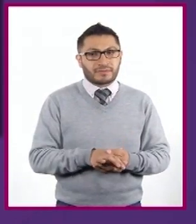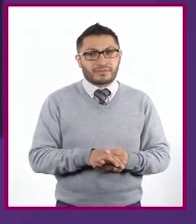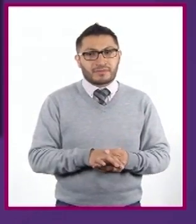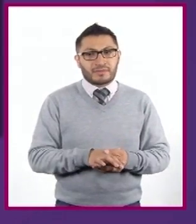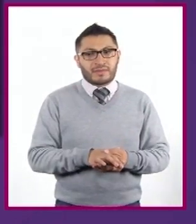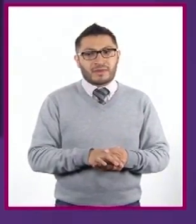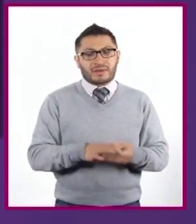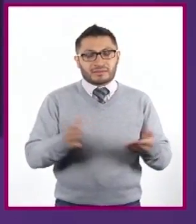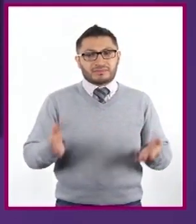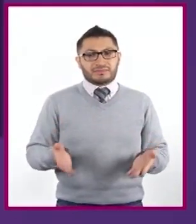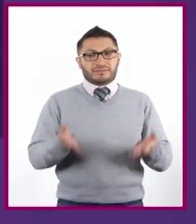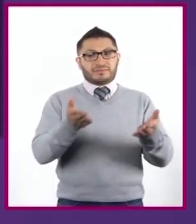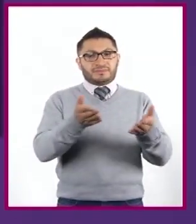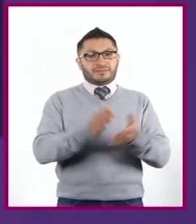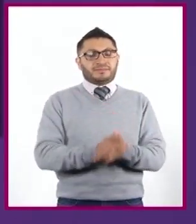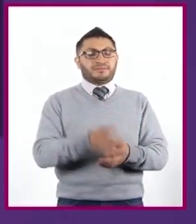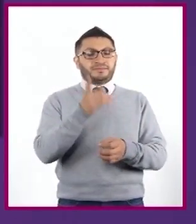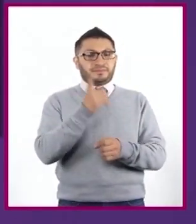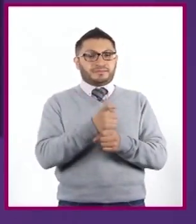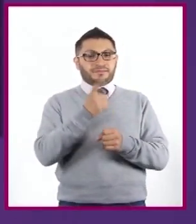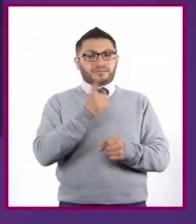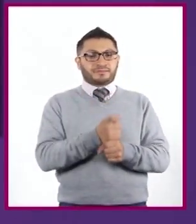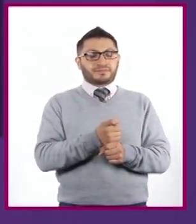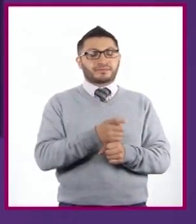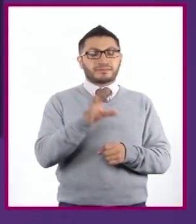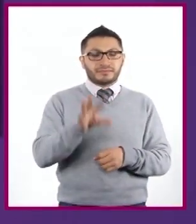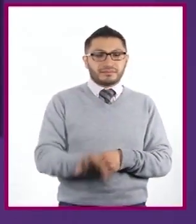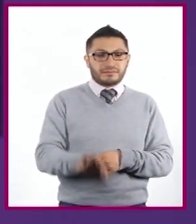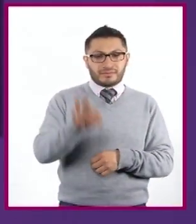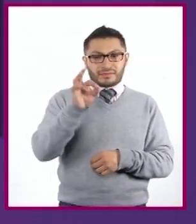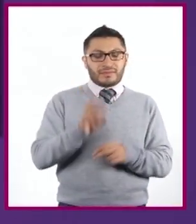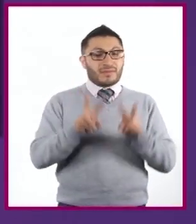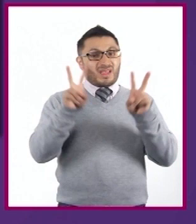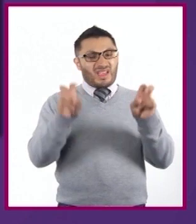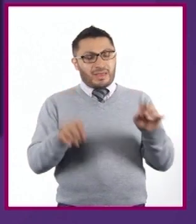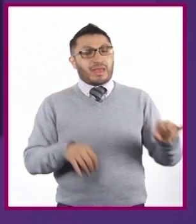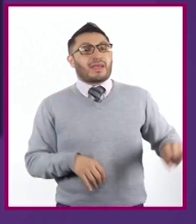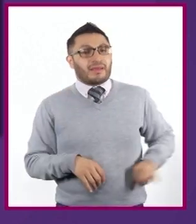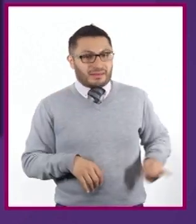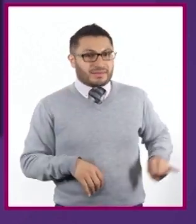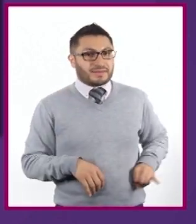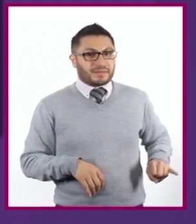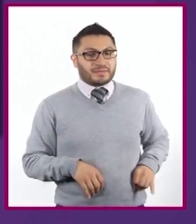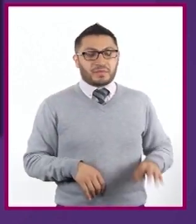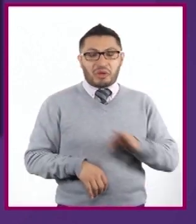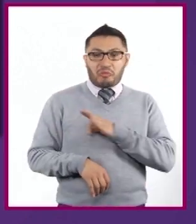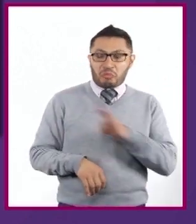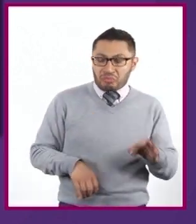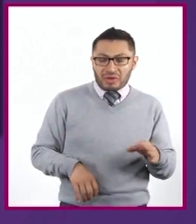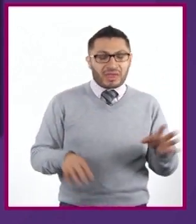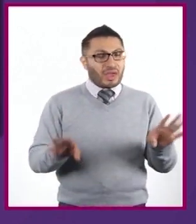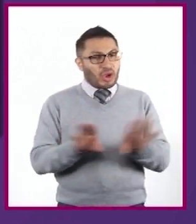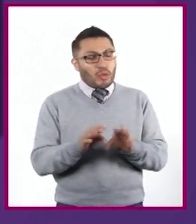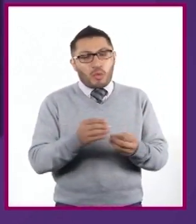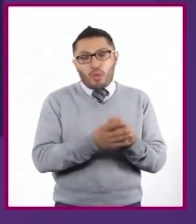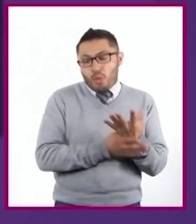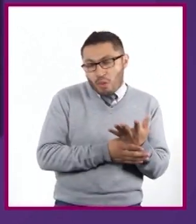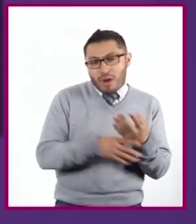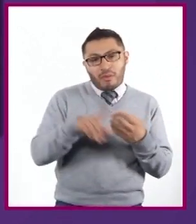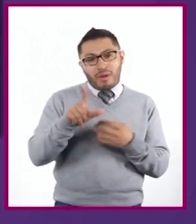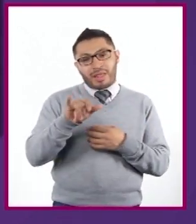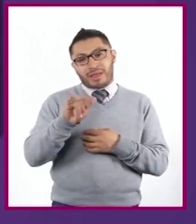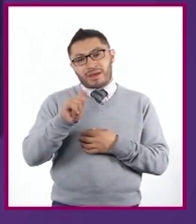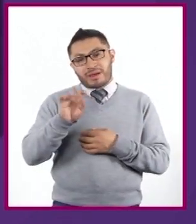Manos a la obra. Primero, escogemos un tema de nuestro interés. Puede ser uno muy fresco, como la